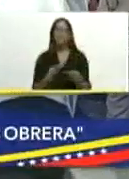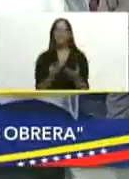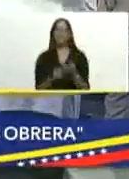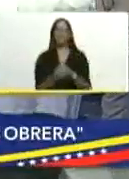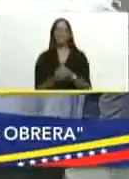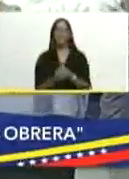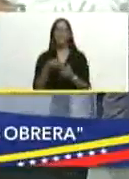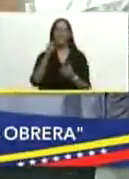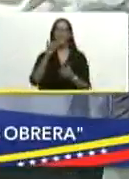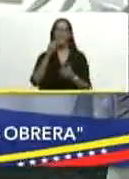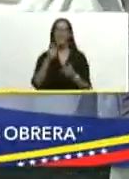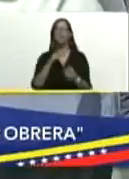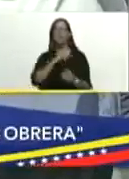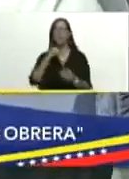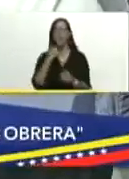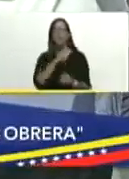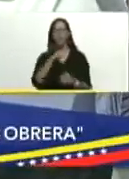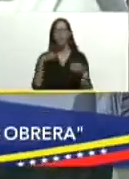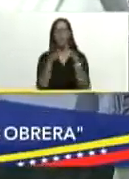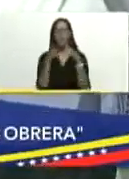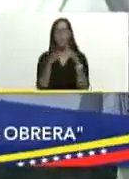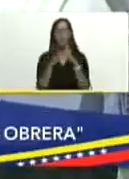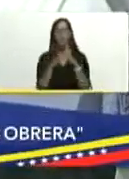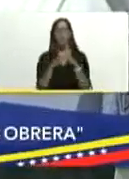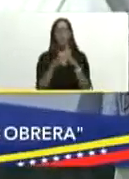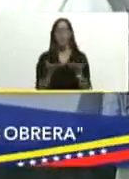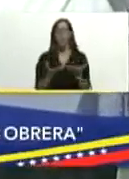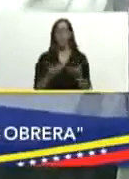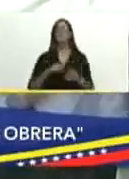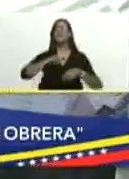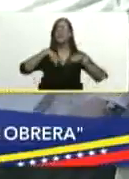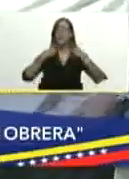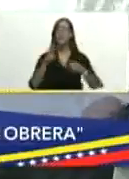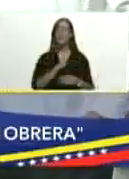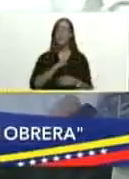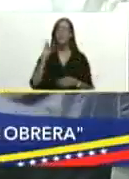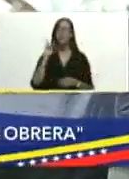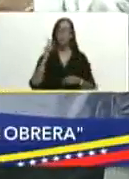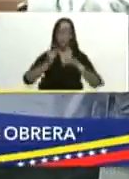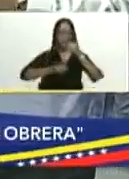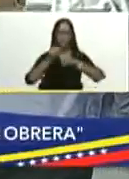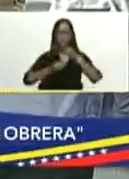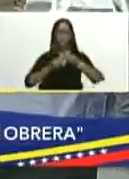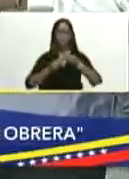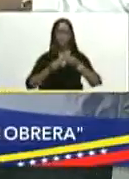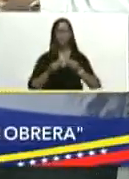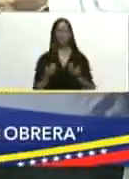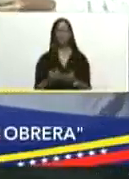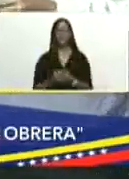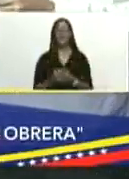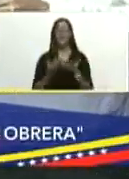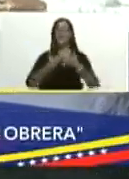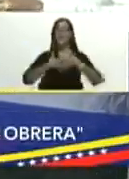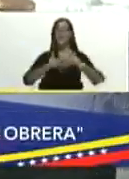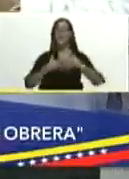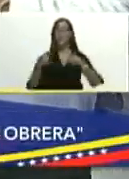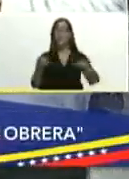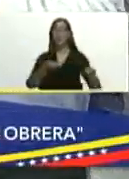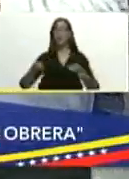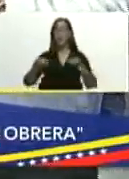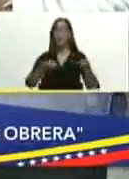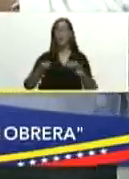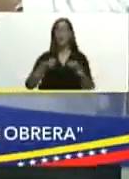antracita como lo decían nuestros compañeros por el Coque venezolano hoy en acerías de de nuestra gran siderúrgica del Orinoco Alfredo